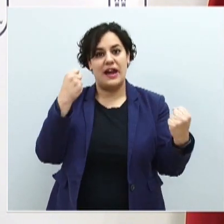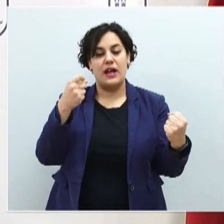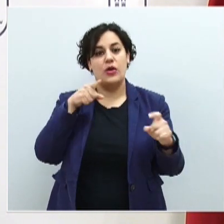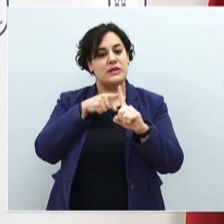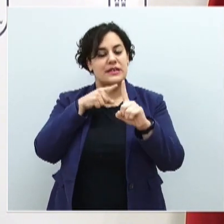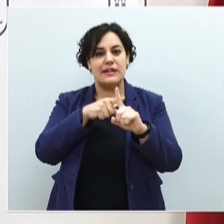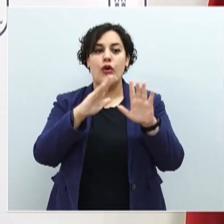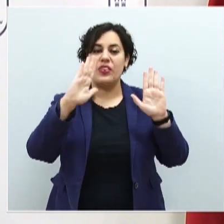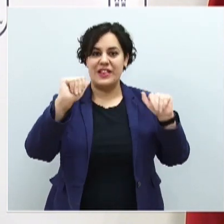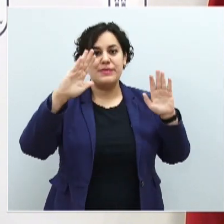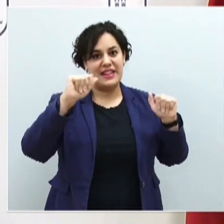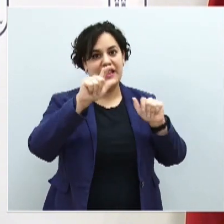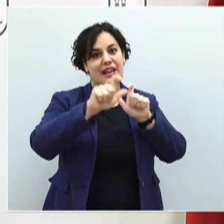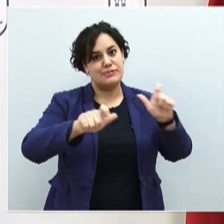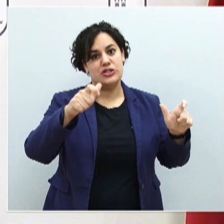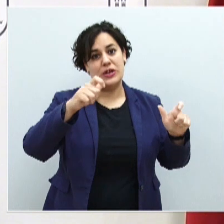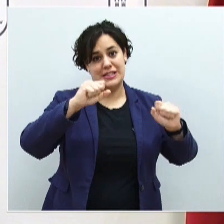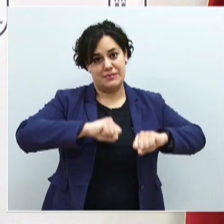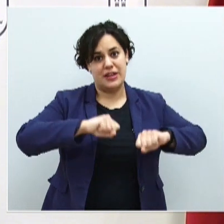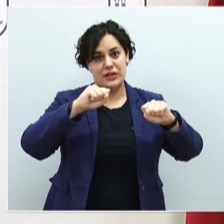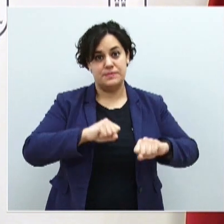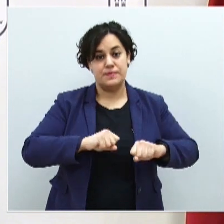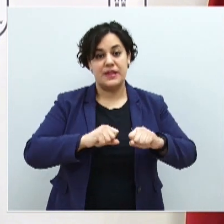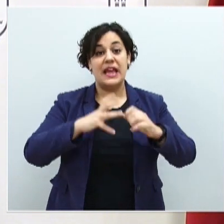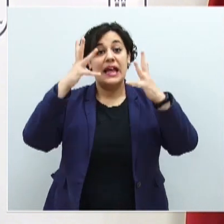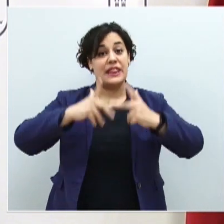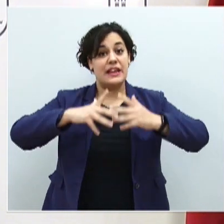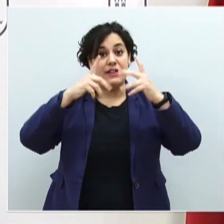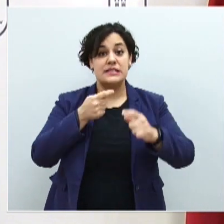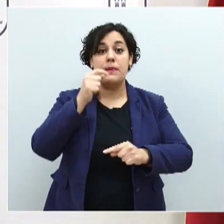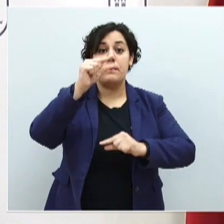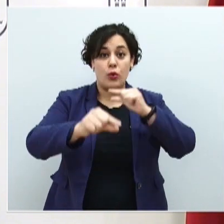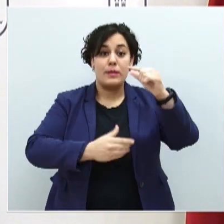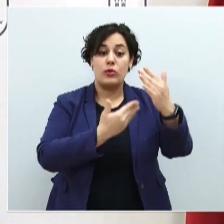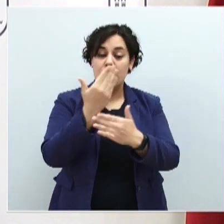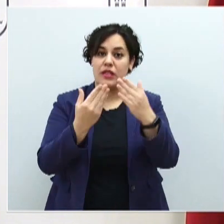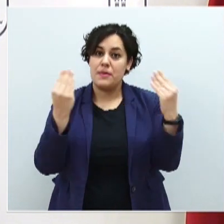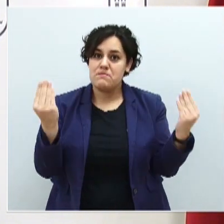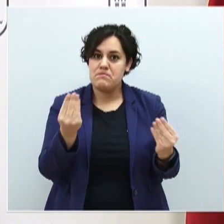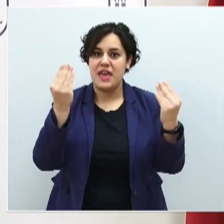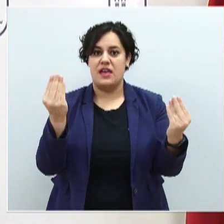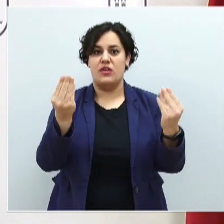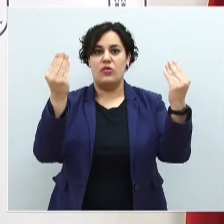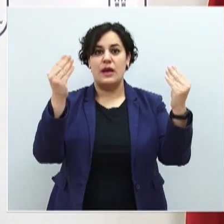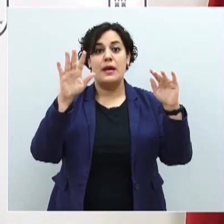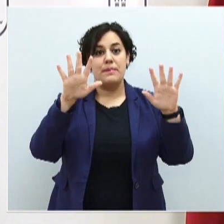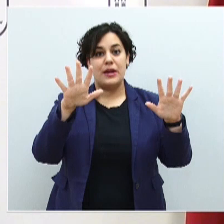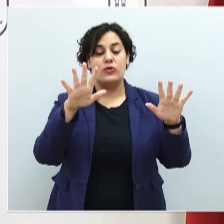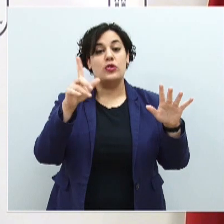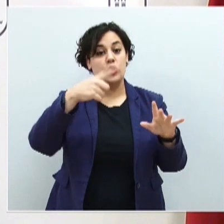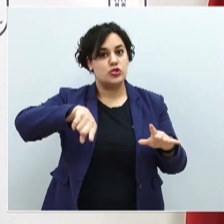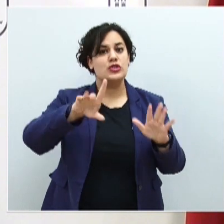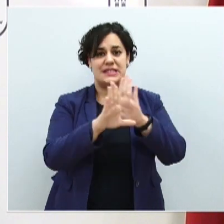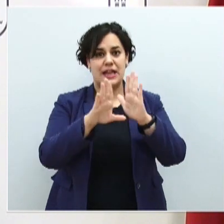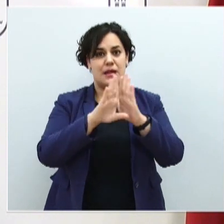despedirnos de nuestros mayores. Las cifras van mejorando lentamente, día a día, pero seguimos, nunca mejor dicho, en